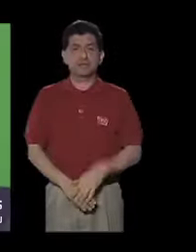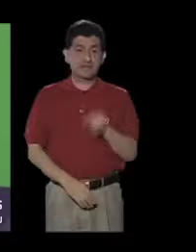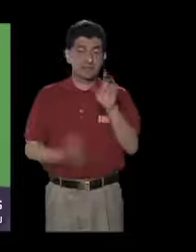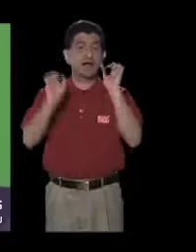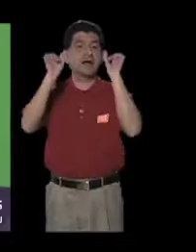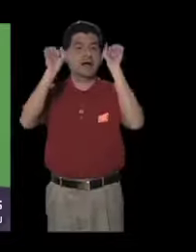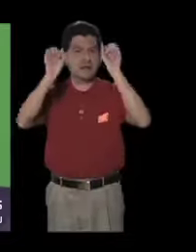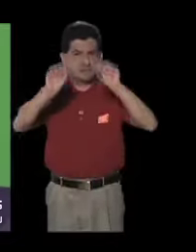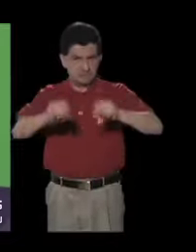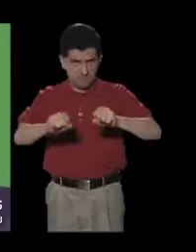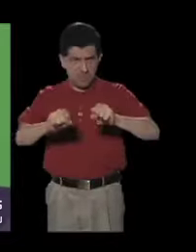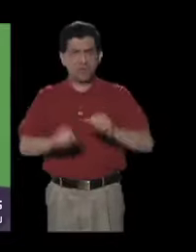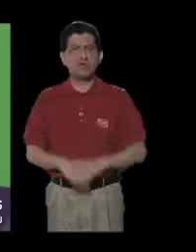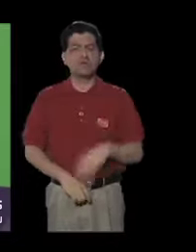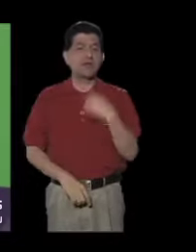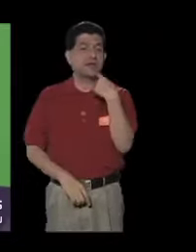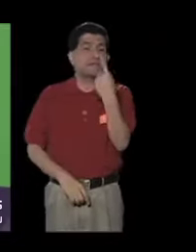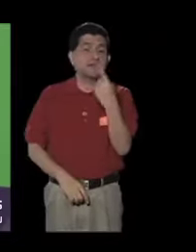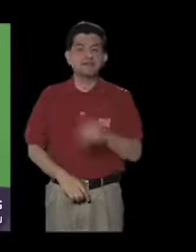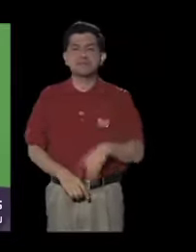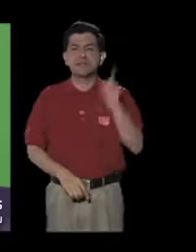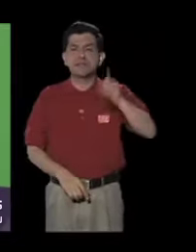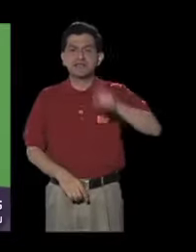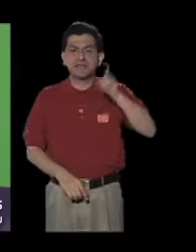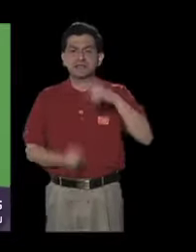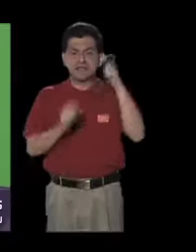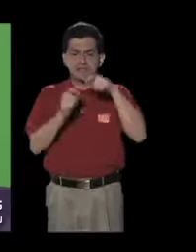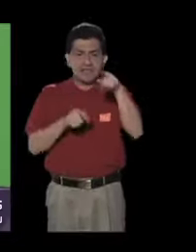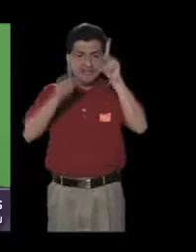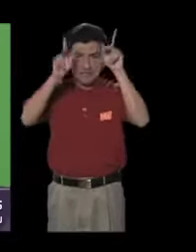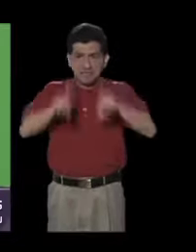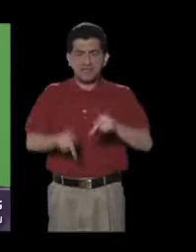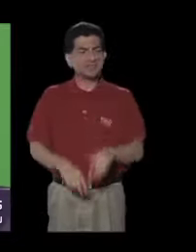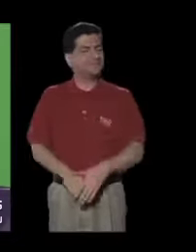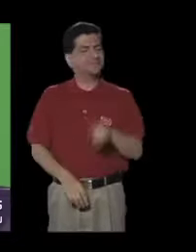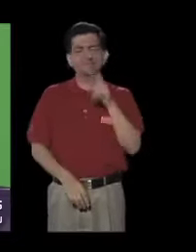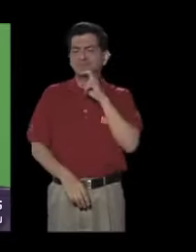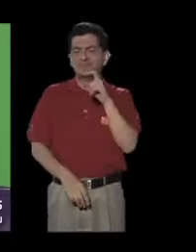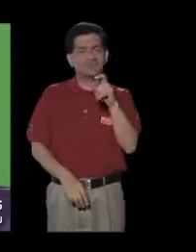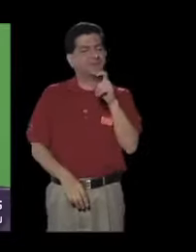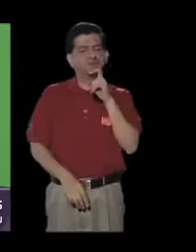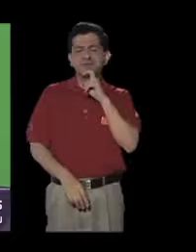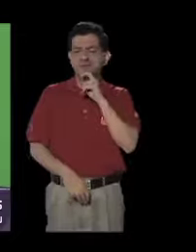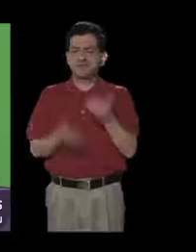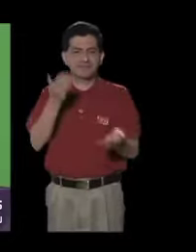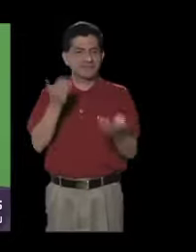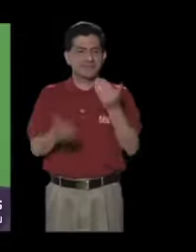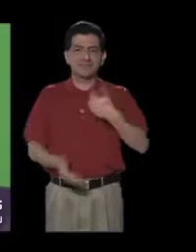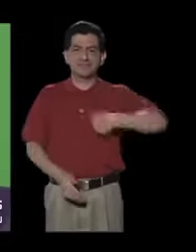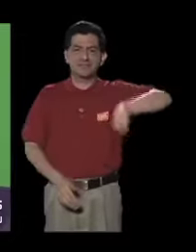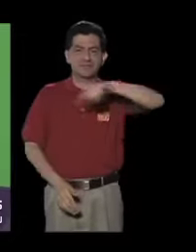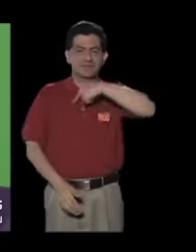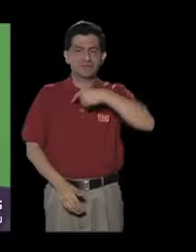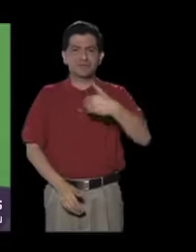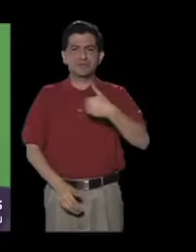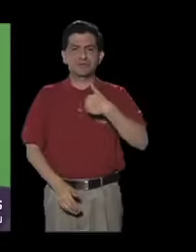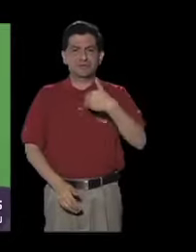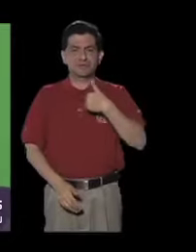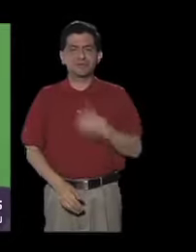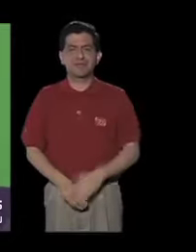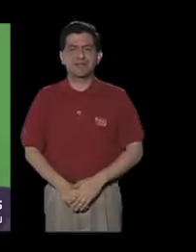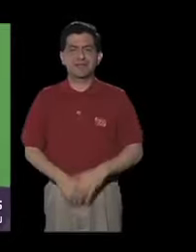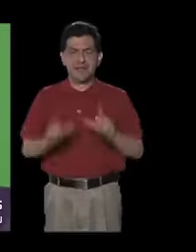representación que logre decirnos cuáles son las necesidades de esas personas, va a ser muy difícil que